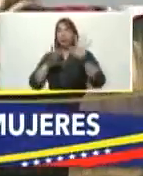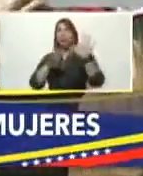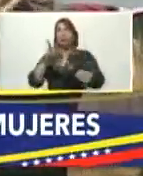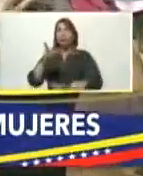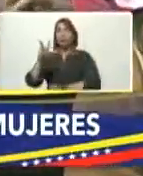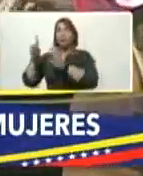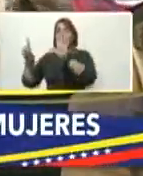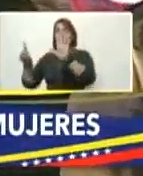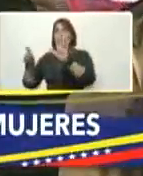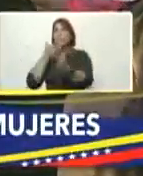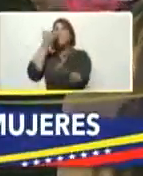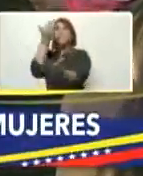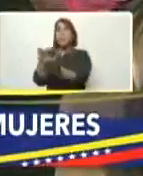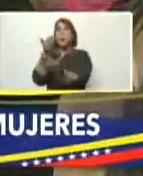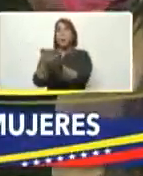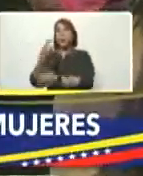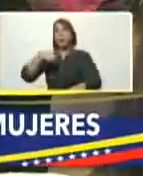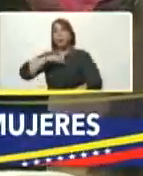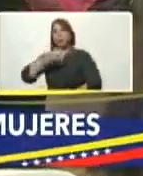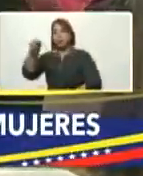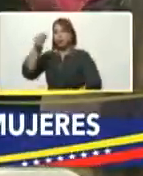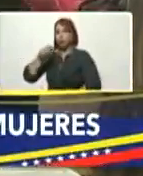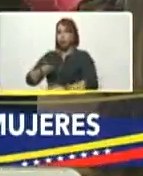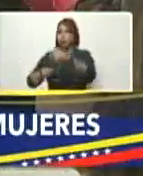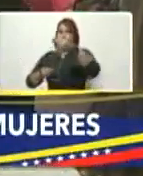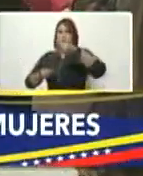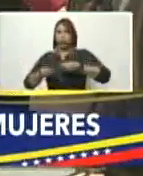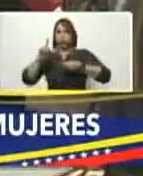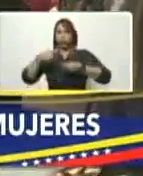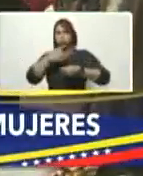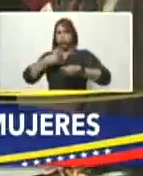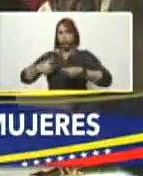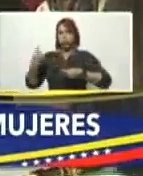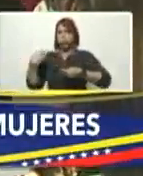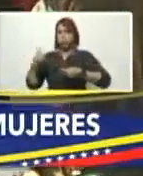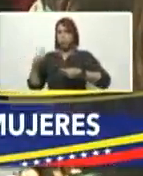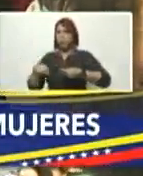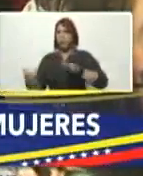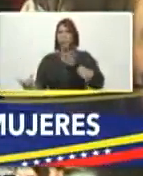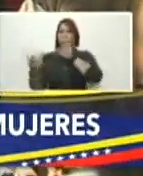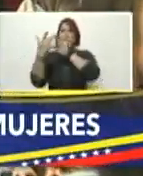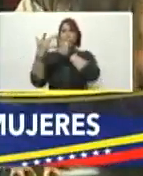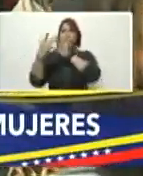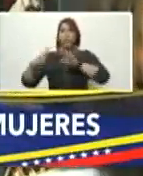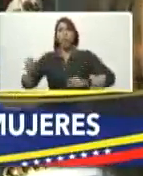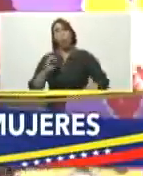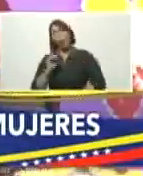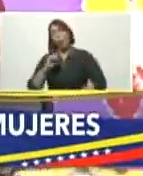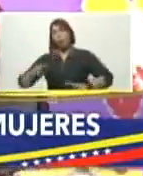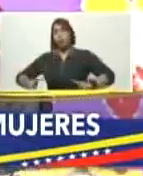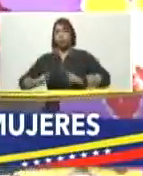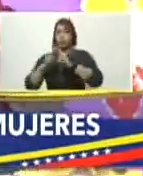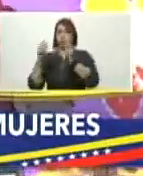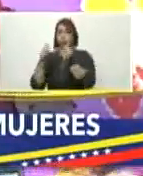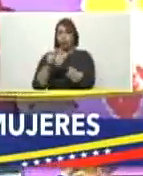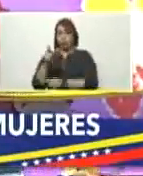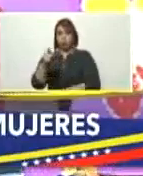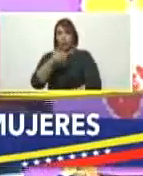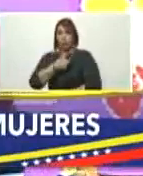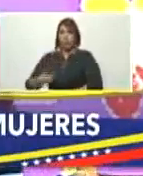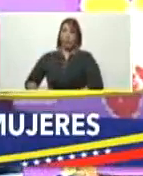926 propuestas que hemos recibido. Y queríamos tener un contacto, un encuentro con usted, presidente,